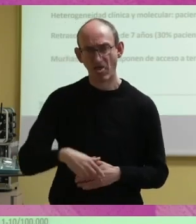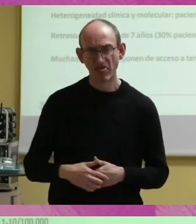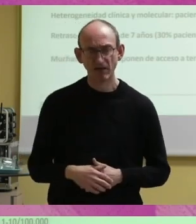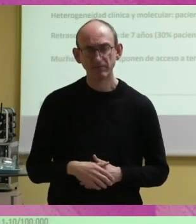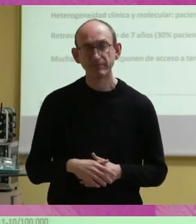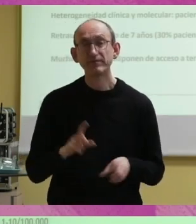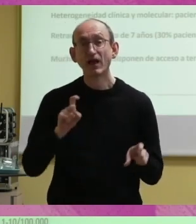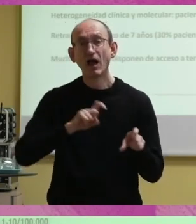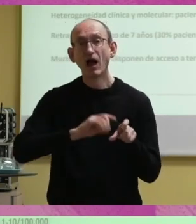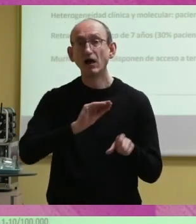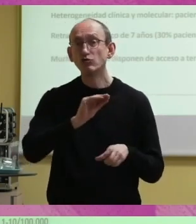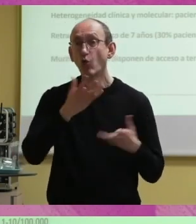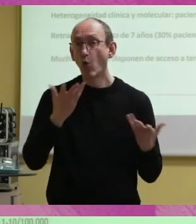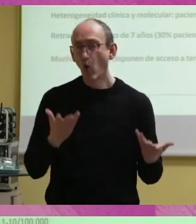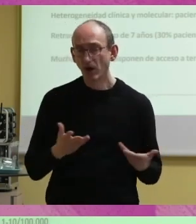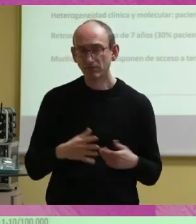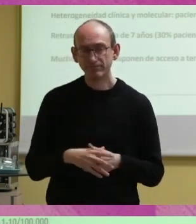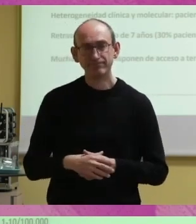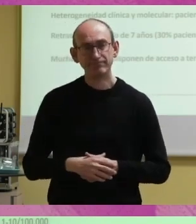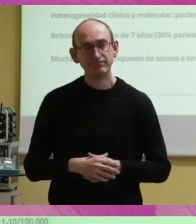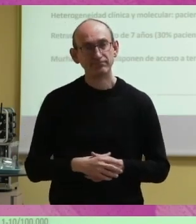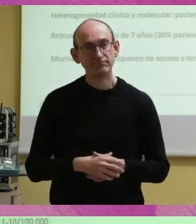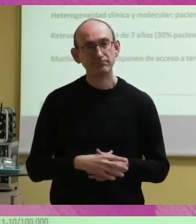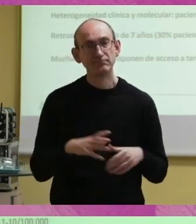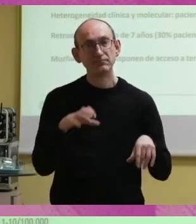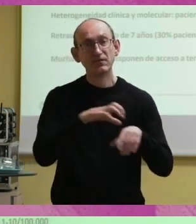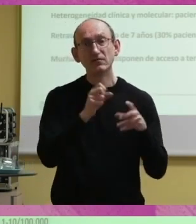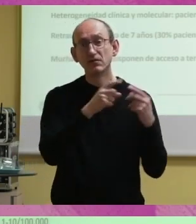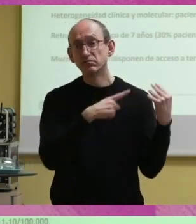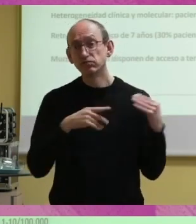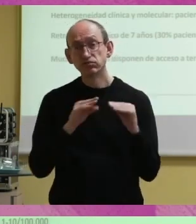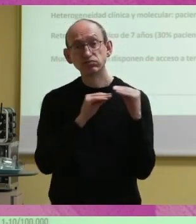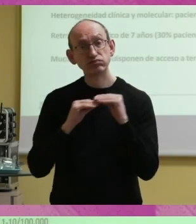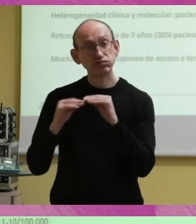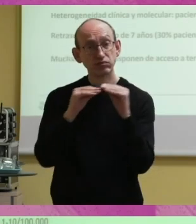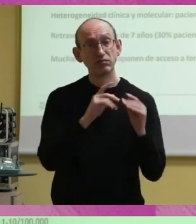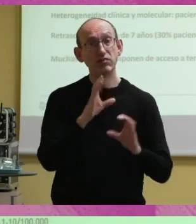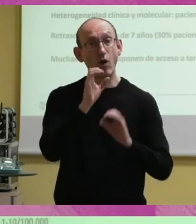¿Cuáles son sus características? Pues seguramente entre todas ellas solo tienen en común la baja